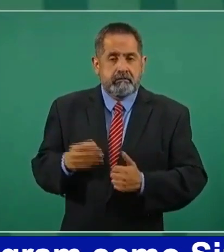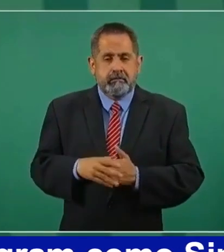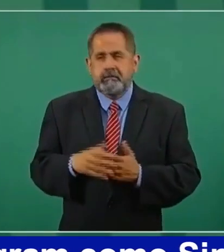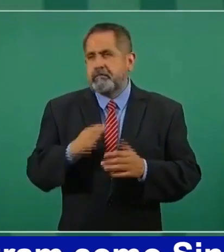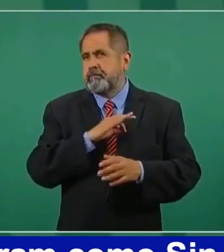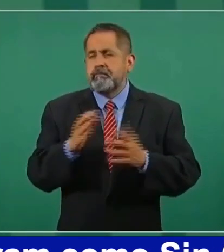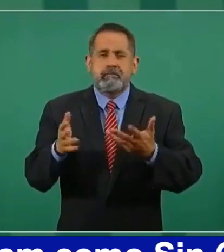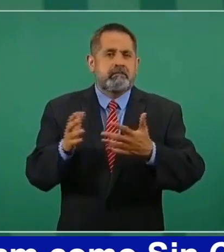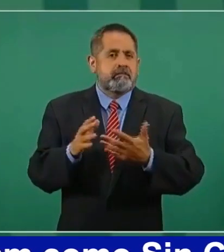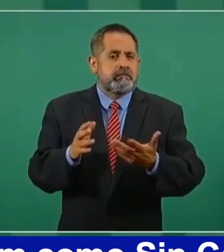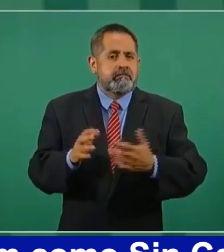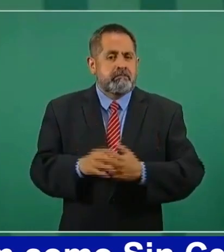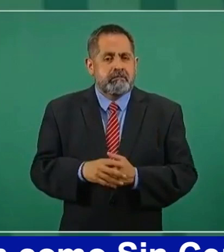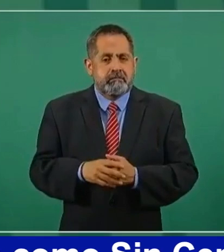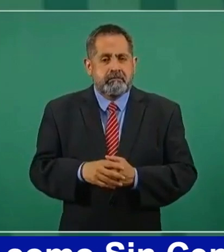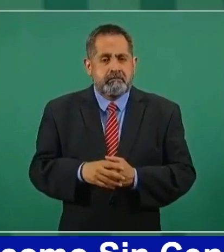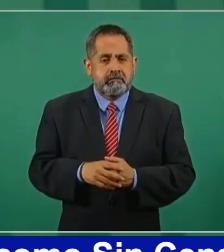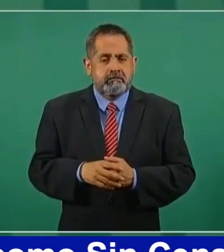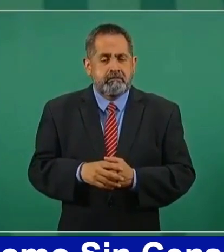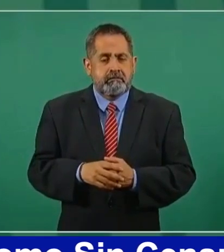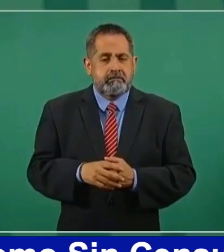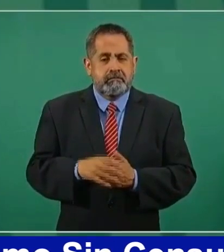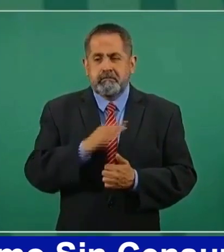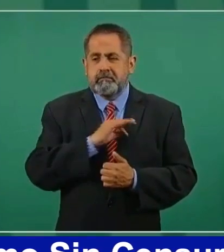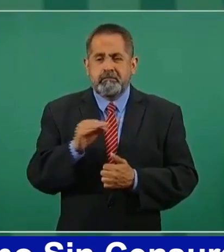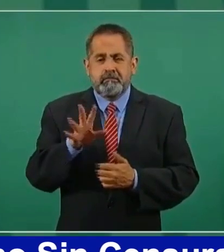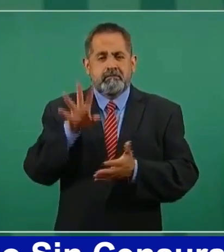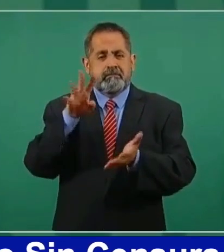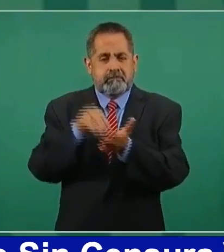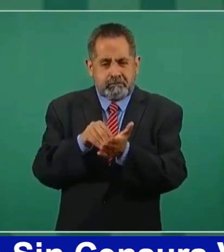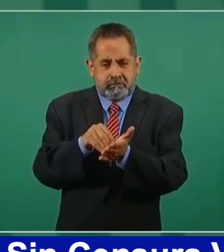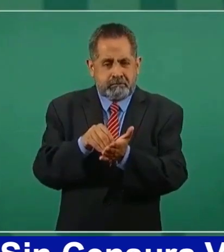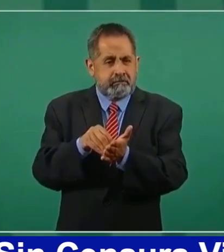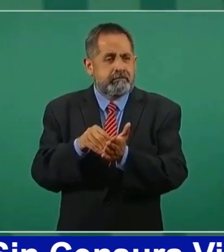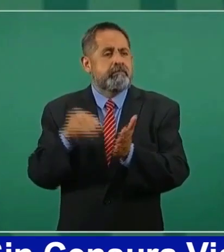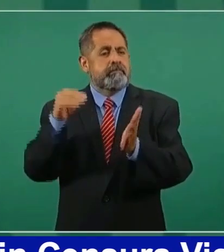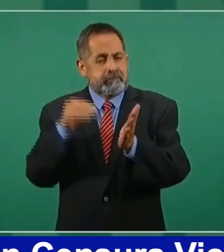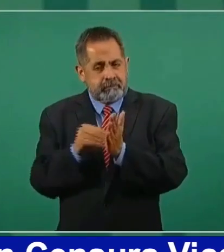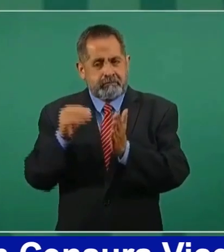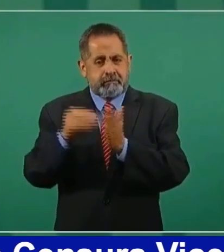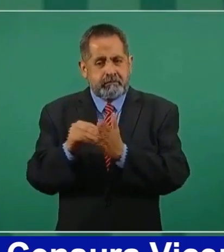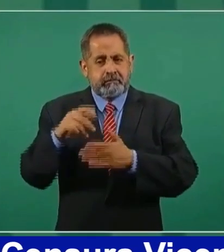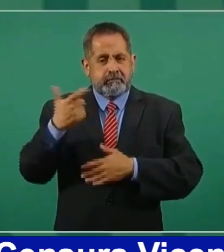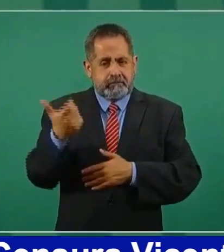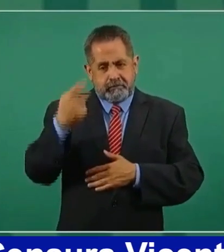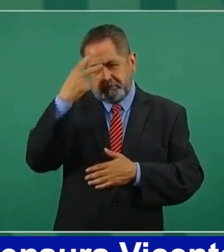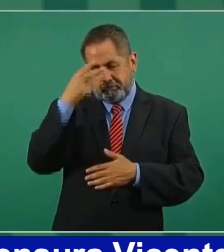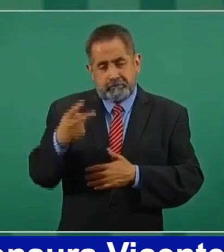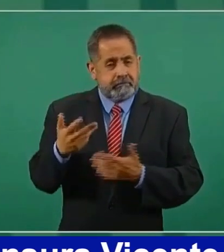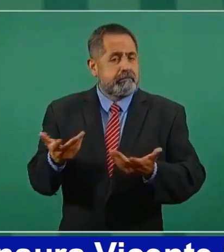Estamos hablando como de más de 4,000 millones de pesos.